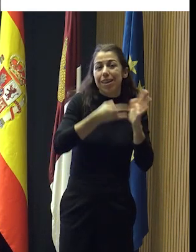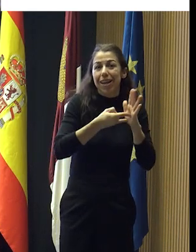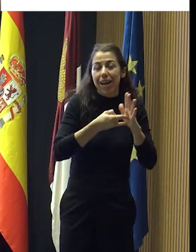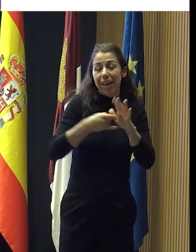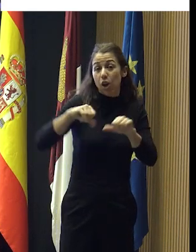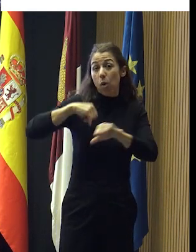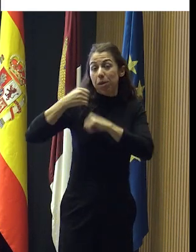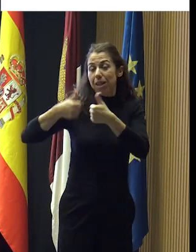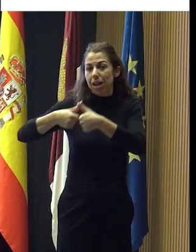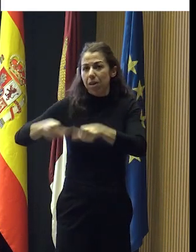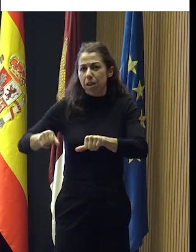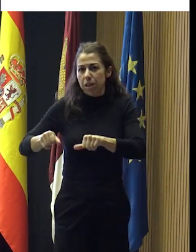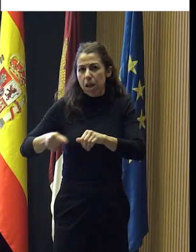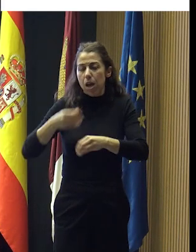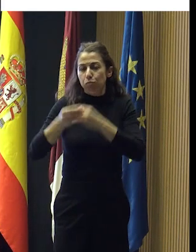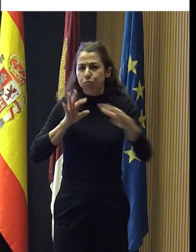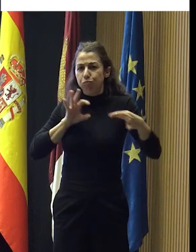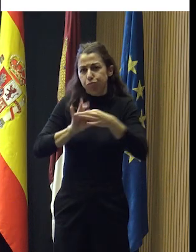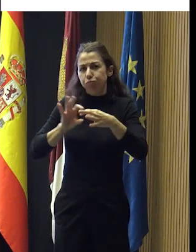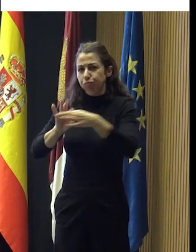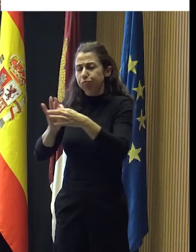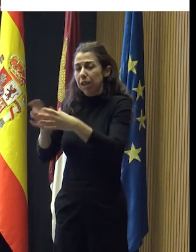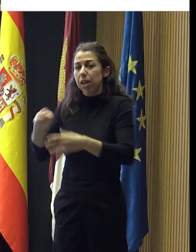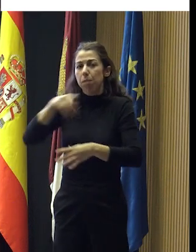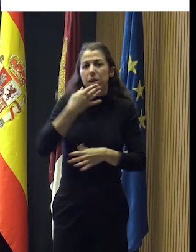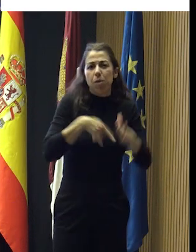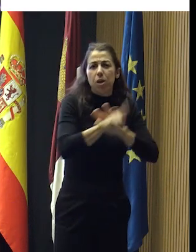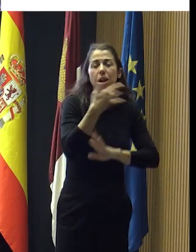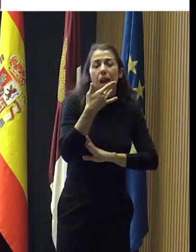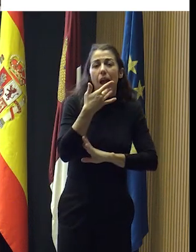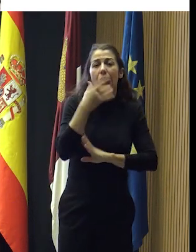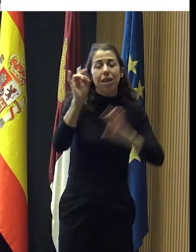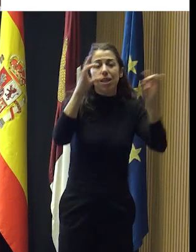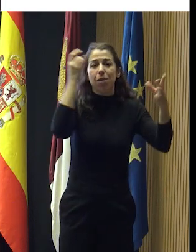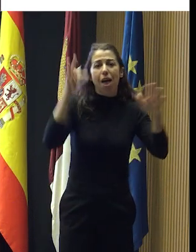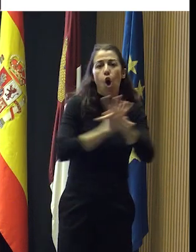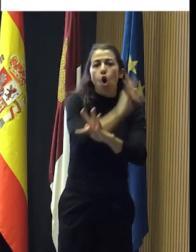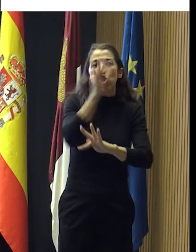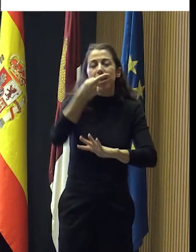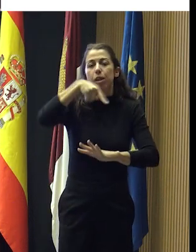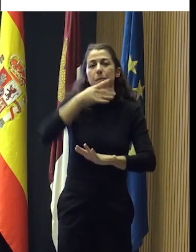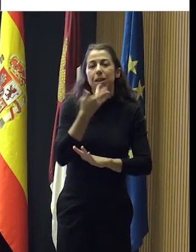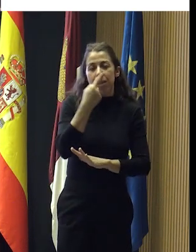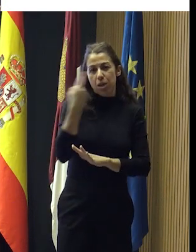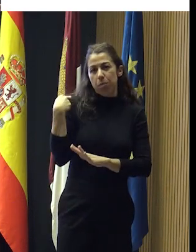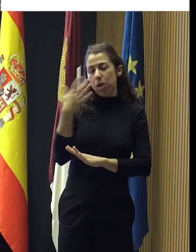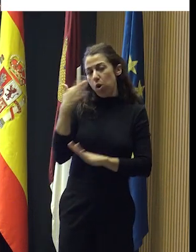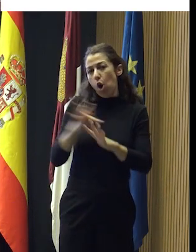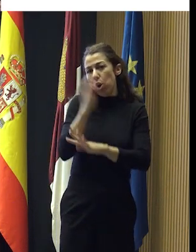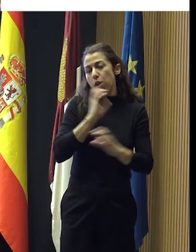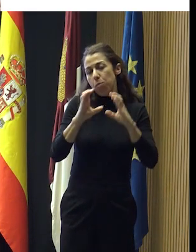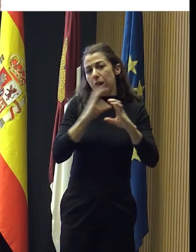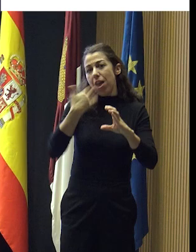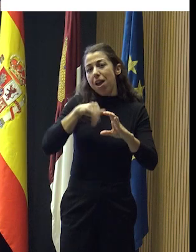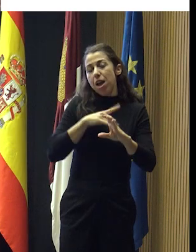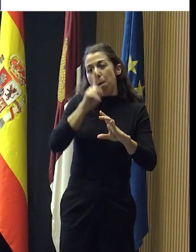Albacete, en todos los servicios. También estamos desarrollando eventos y jornadas Este año pasado, por ejemplo, hemos tenido unas jornadas de